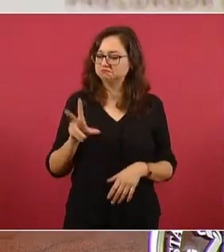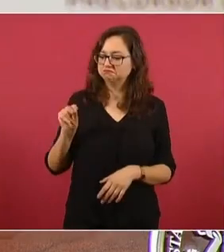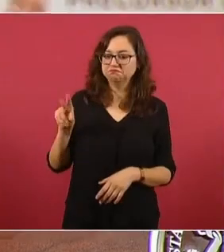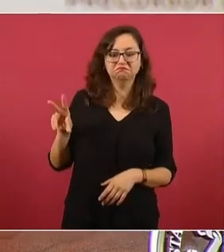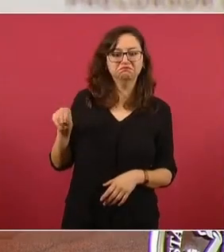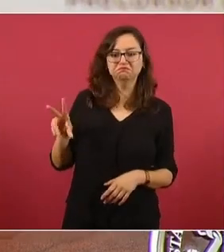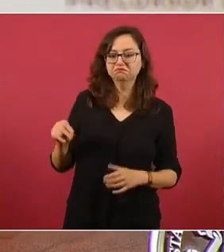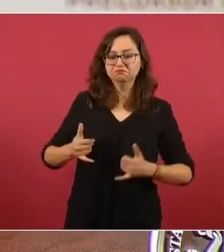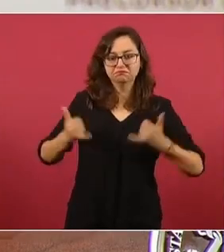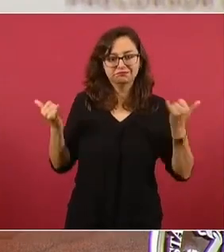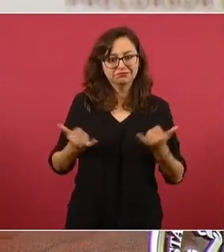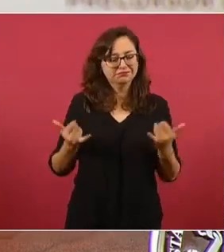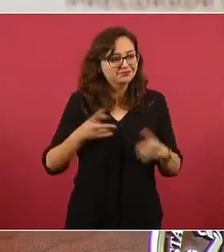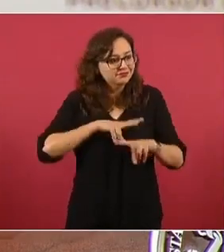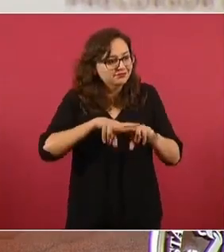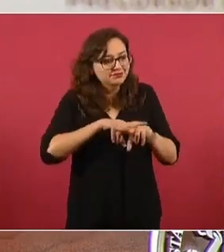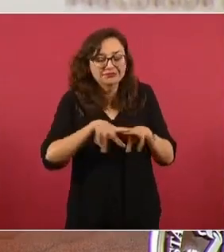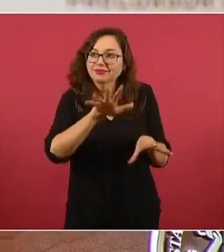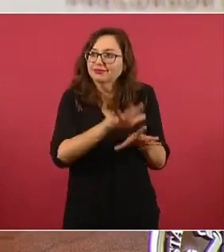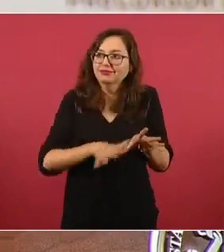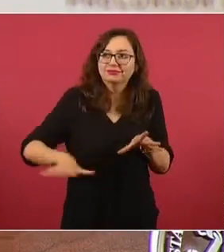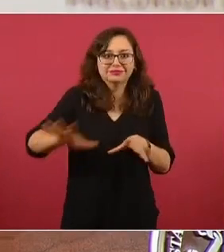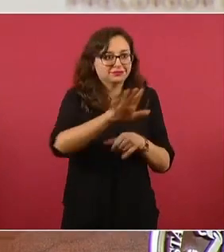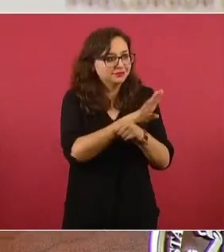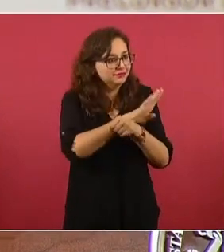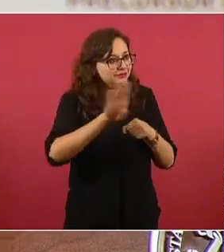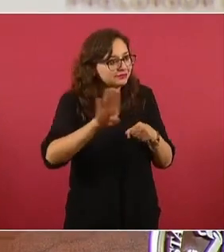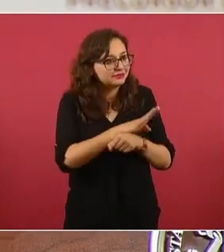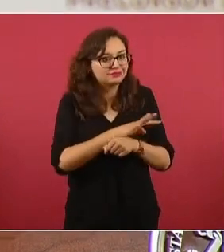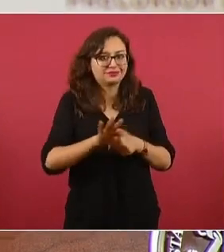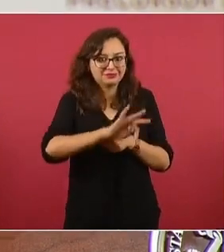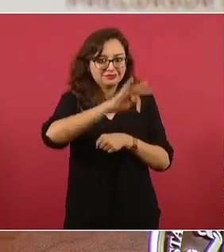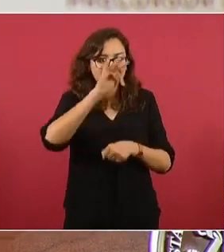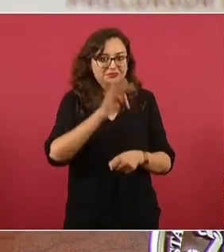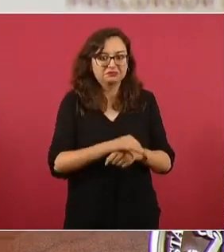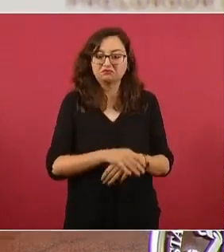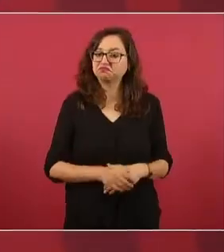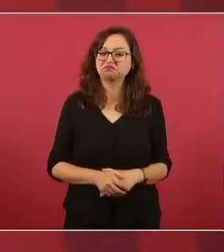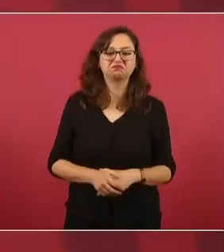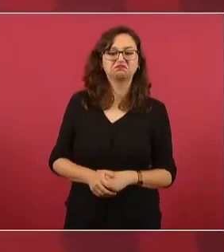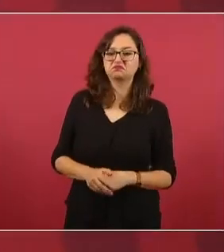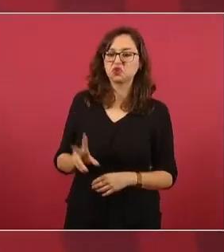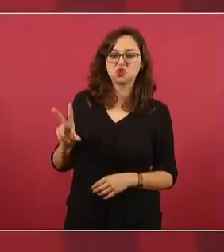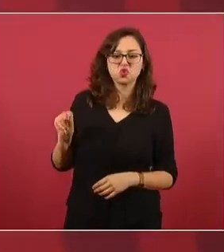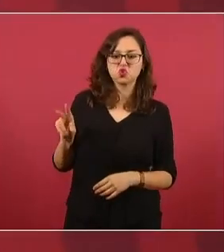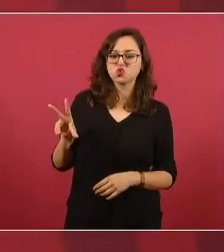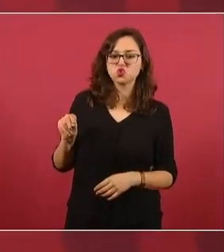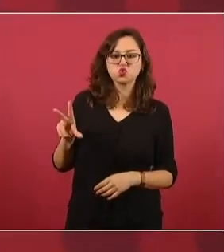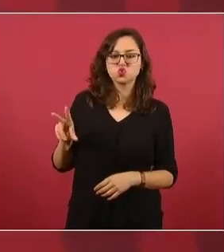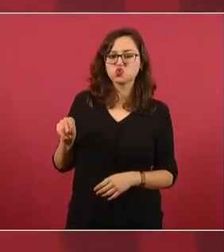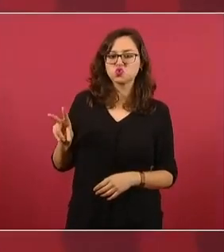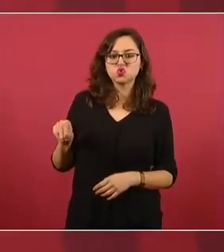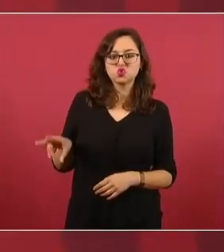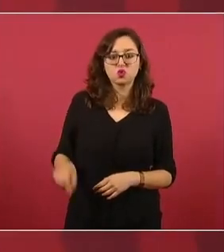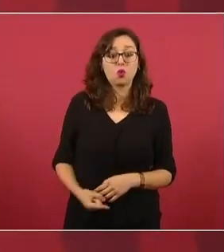en beneficio de la gente, en beneficio del pueblo, dicen no, porque llegó un abogado